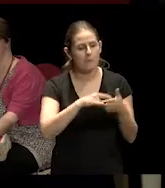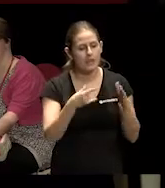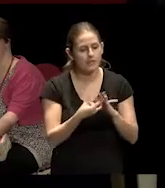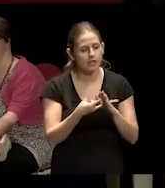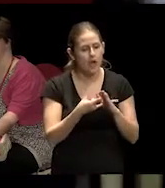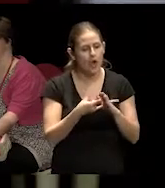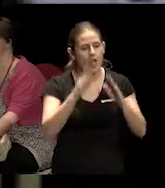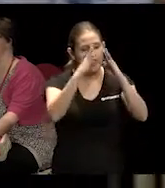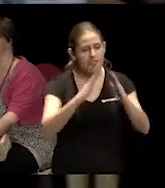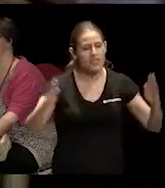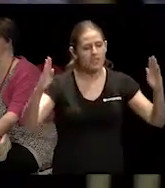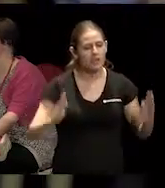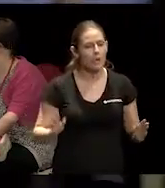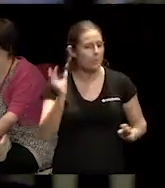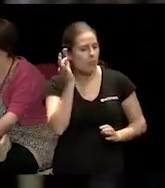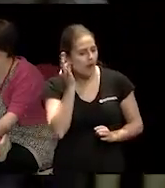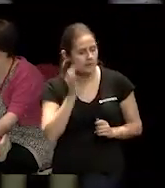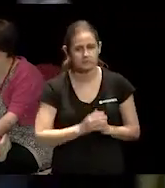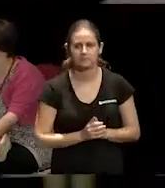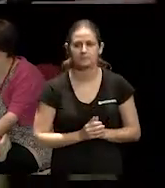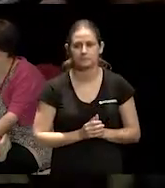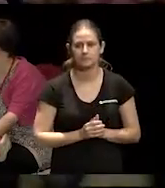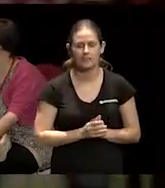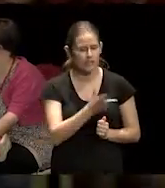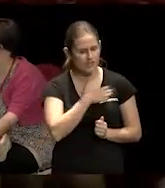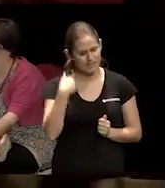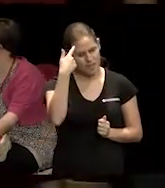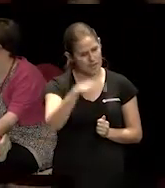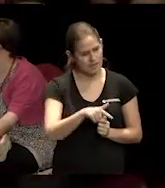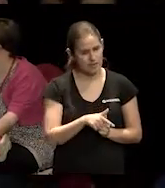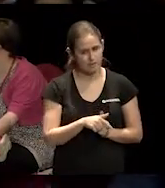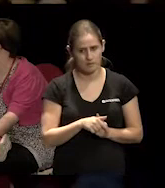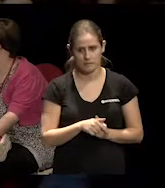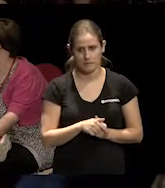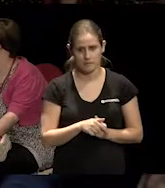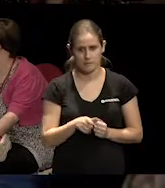Mujer. Y quería saber